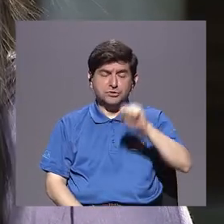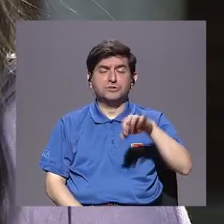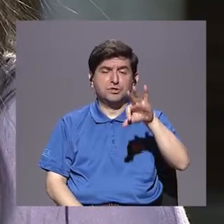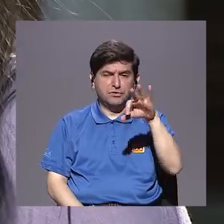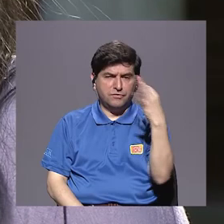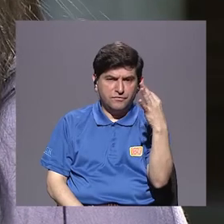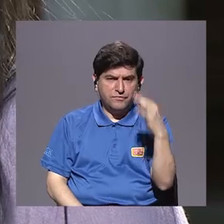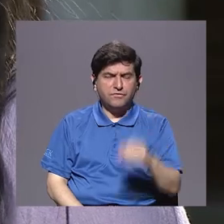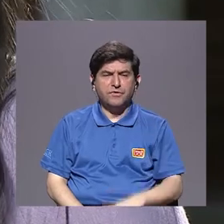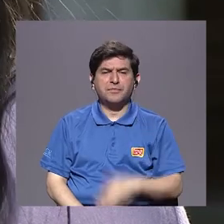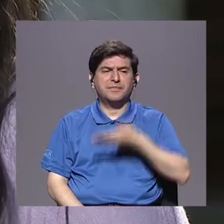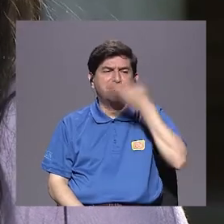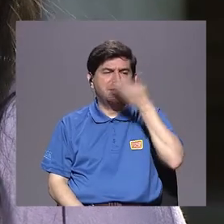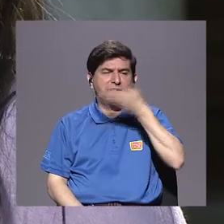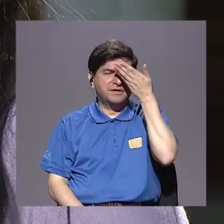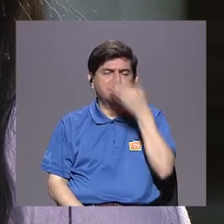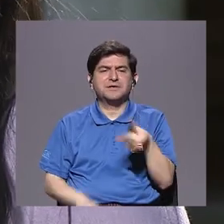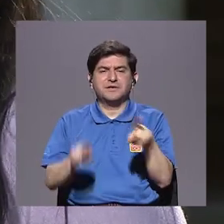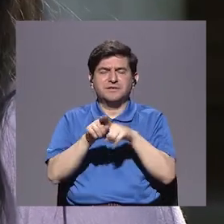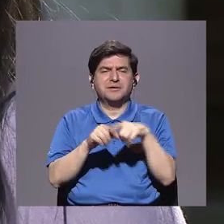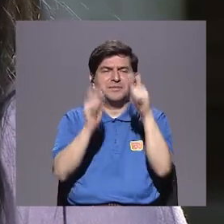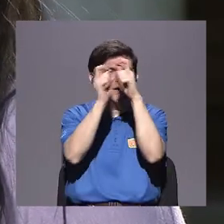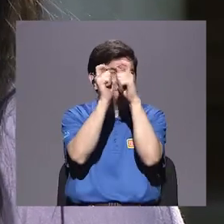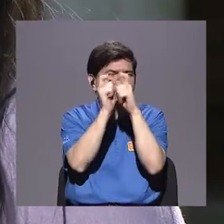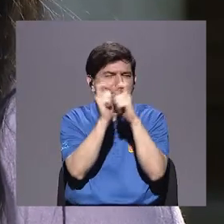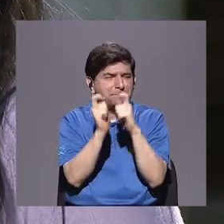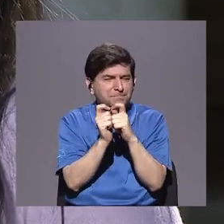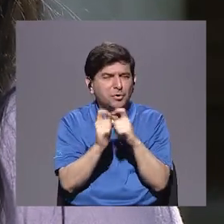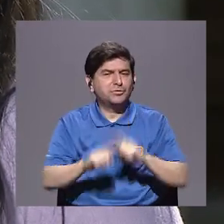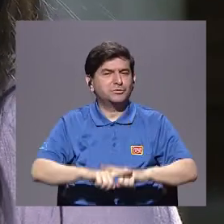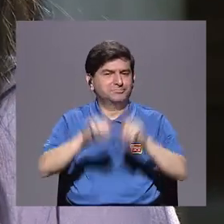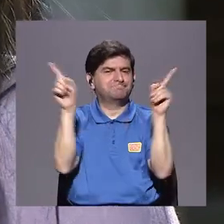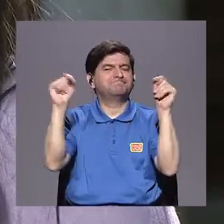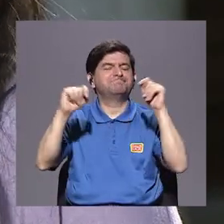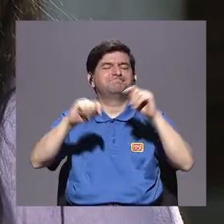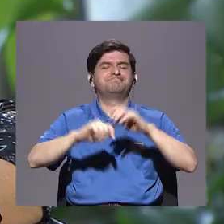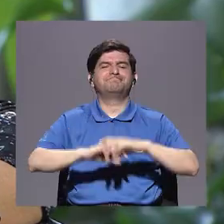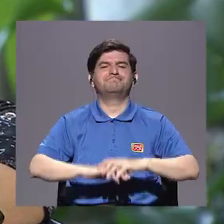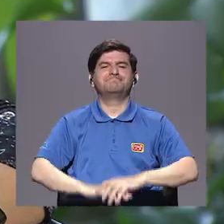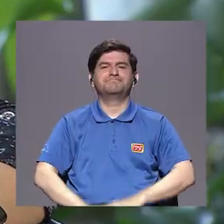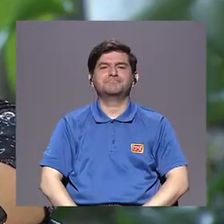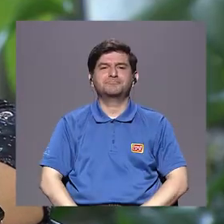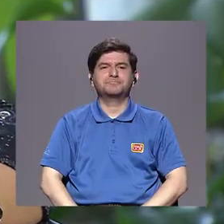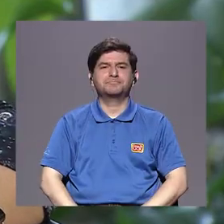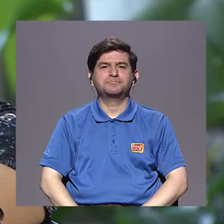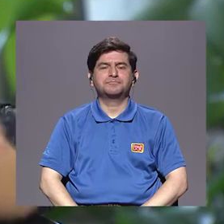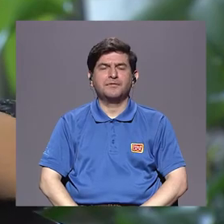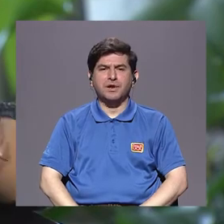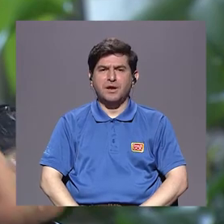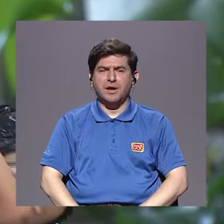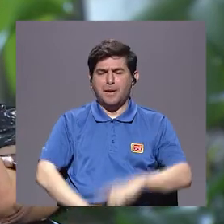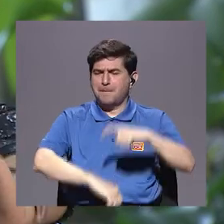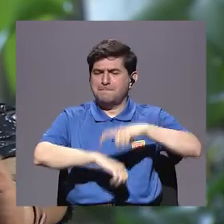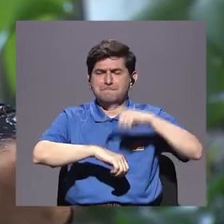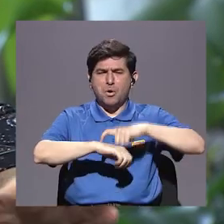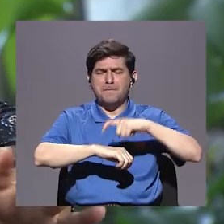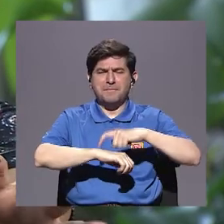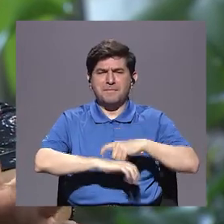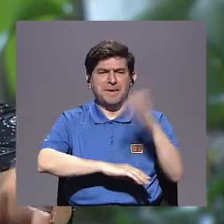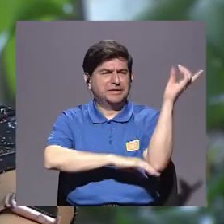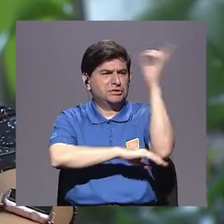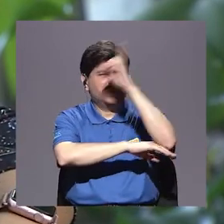Y sí, son posturas y la, en la respiración también hay detalles que se diferencian. ¿Hay alguna hora del